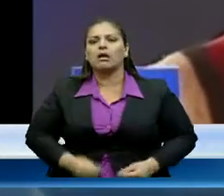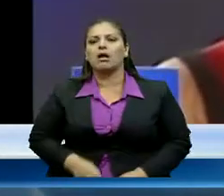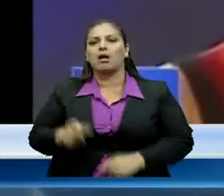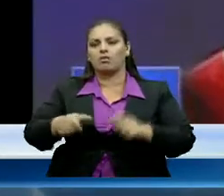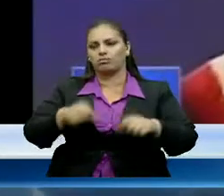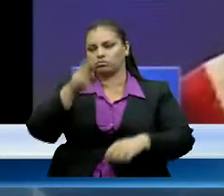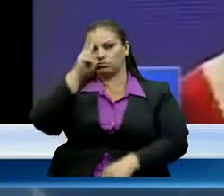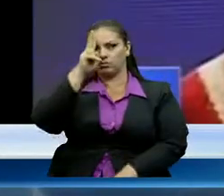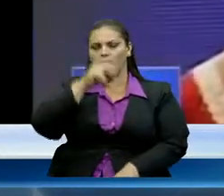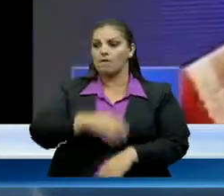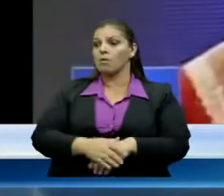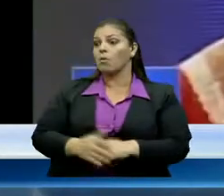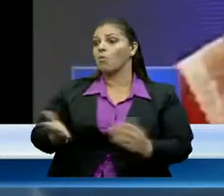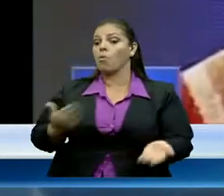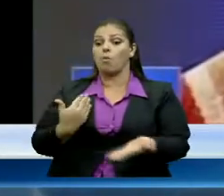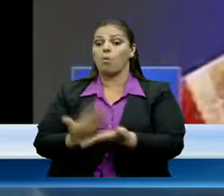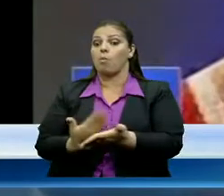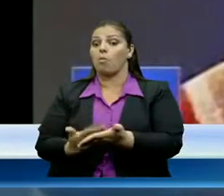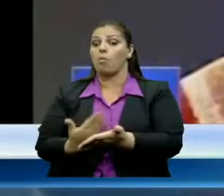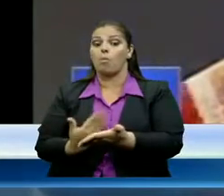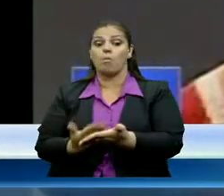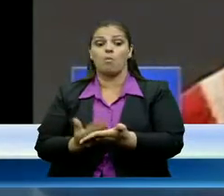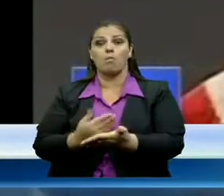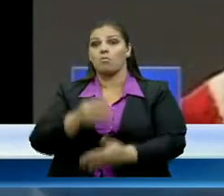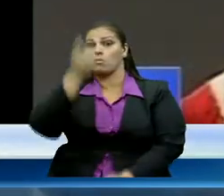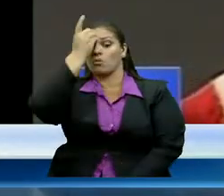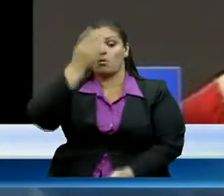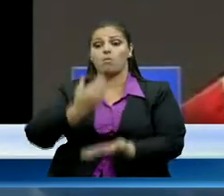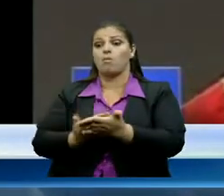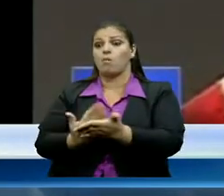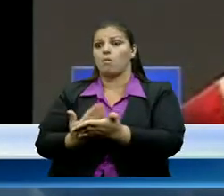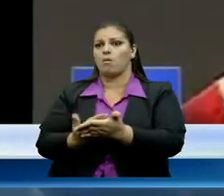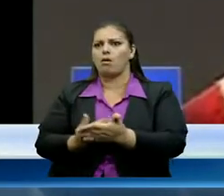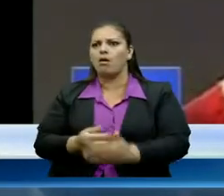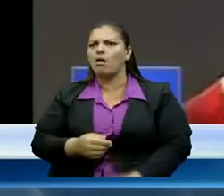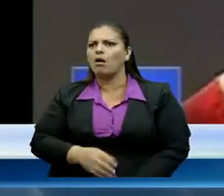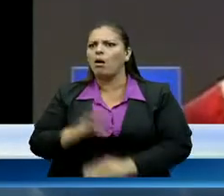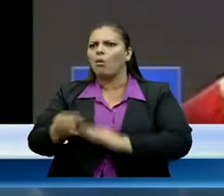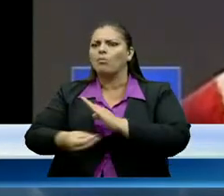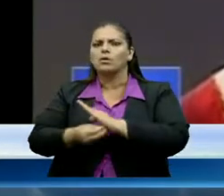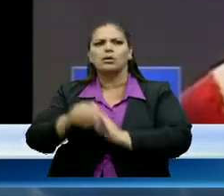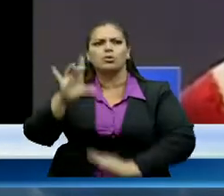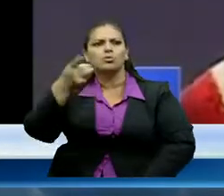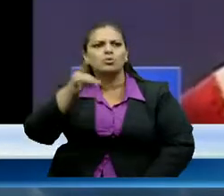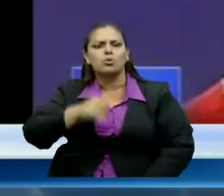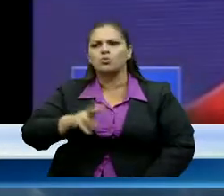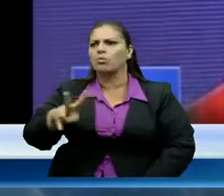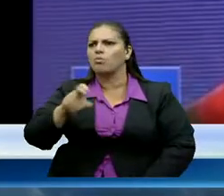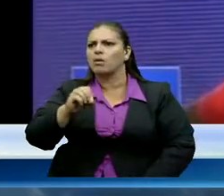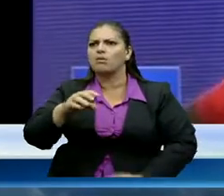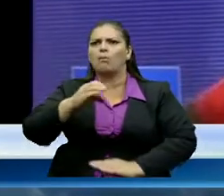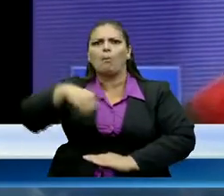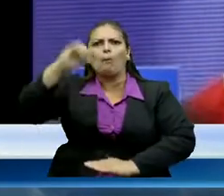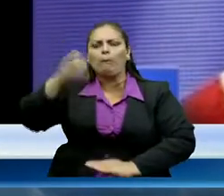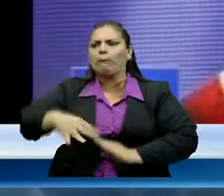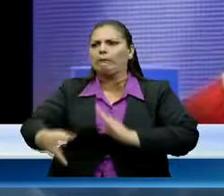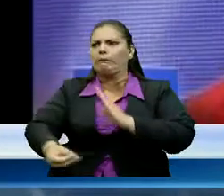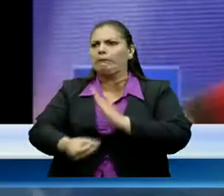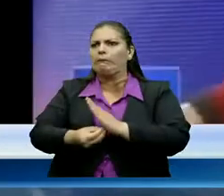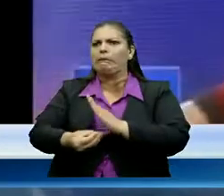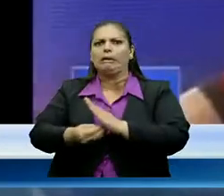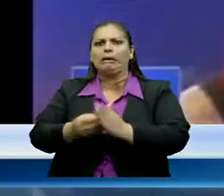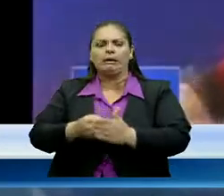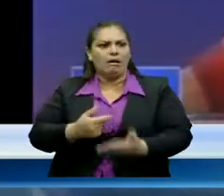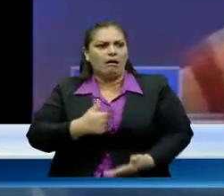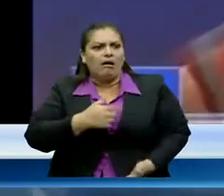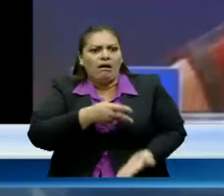siguieron cobrando intereses de 18, 20%. Cuando esos bancos ya estaban en manos del Estado y exprimieron, trituraron a la